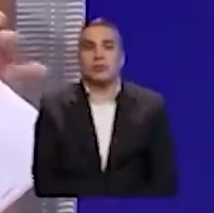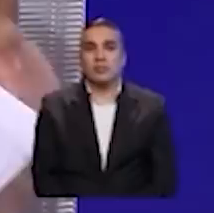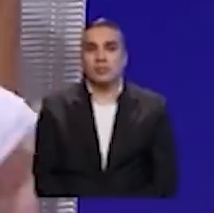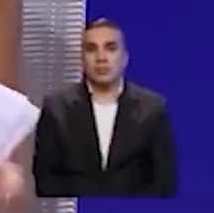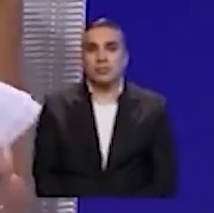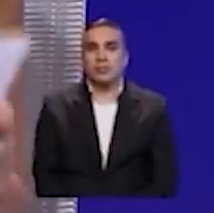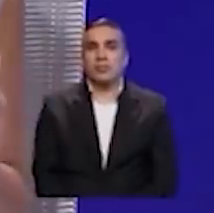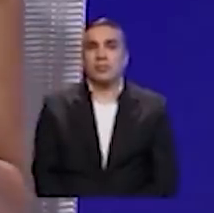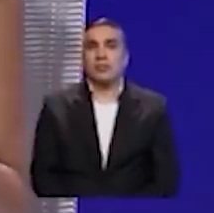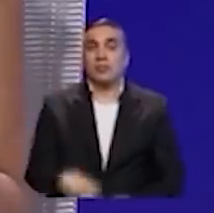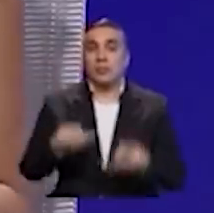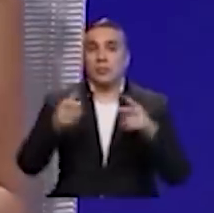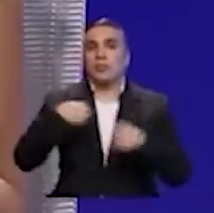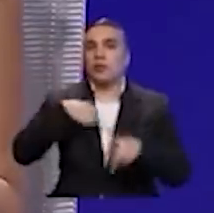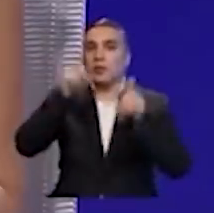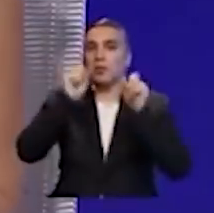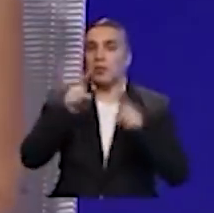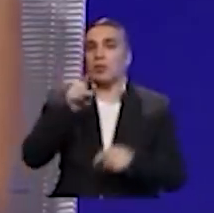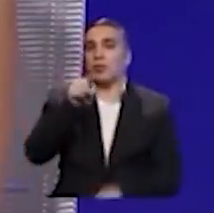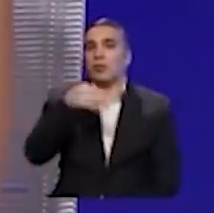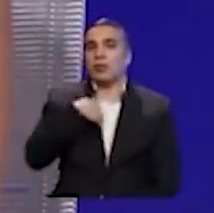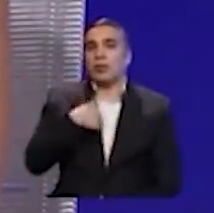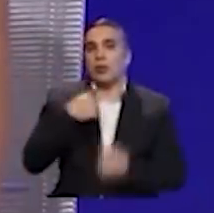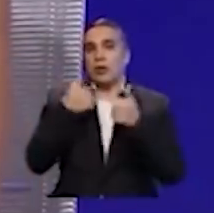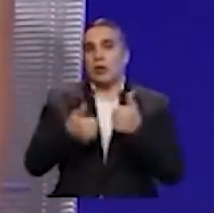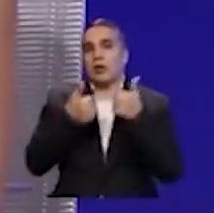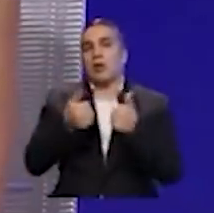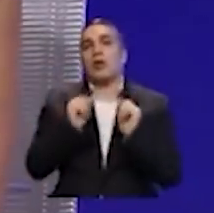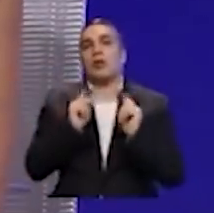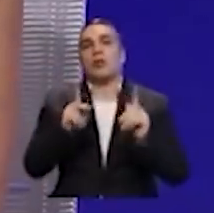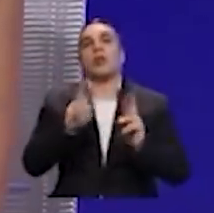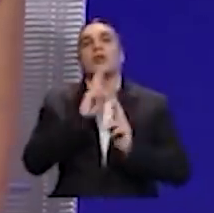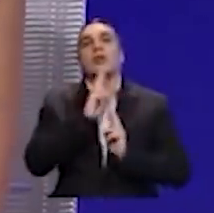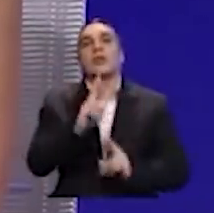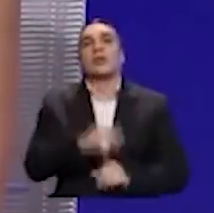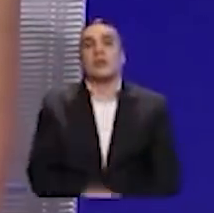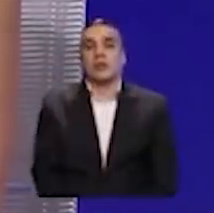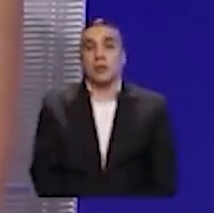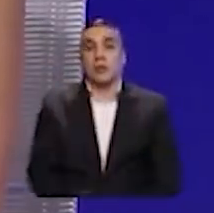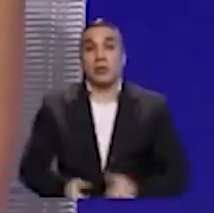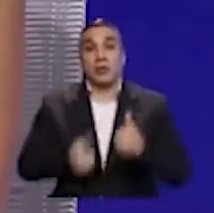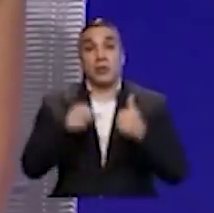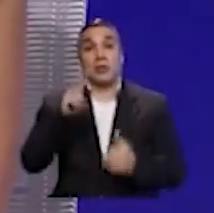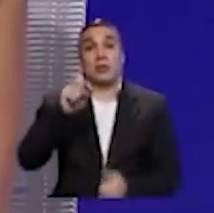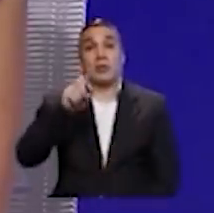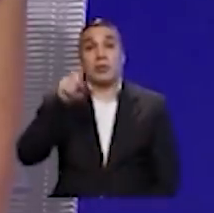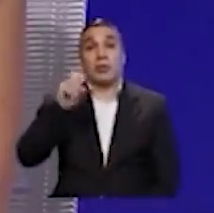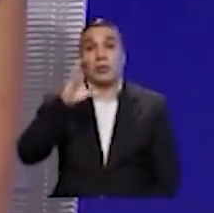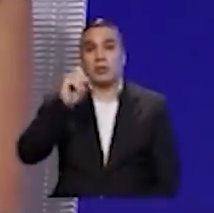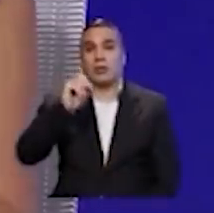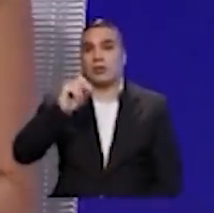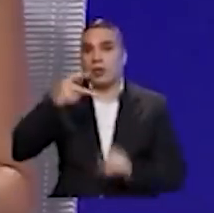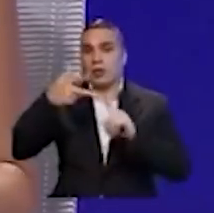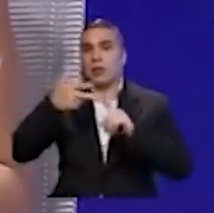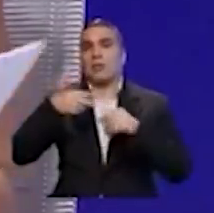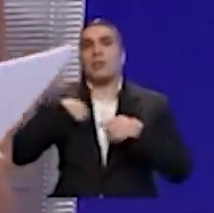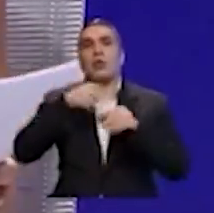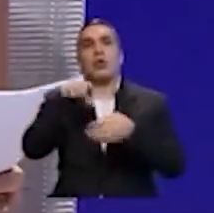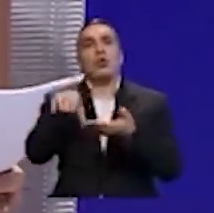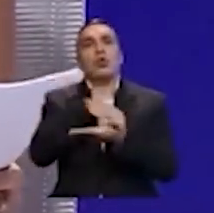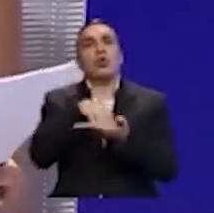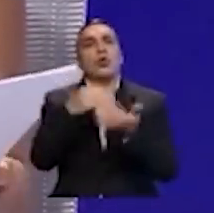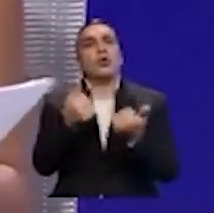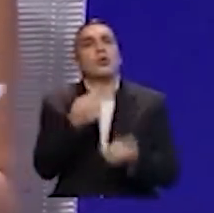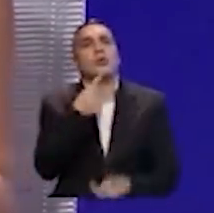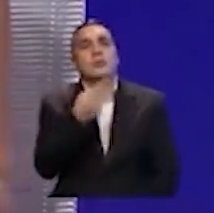Muchas gracias, mi querido Juan Fernando Churrasco. Mi siguiente pregunta es para el señor Andresito. Quiero que esta pregunta sea muy personal y que nos